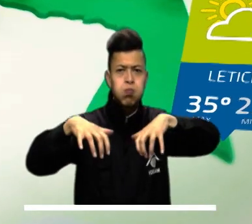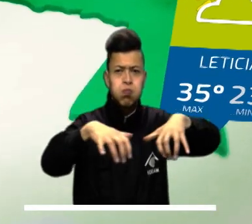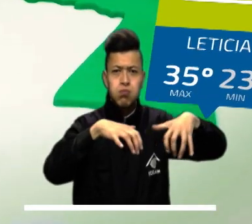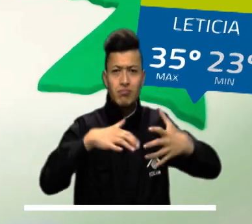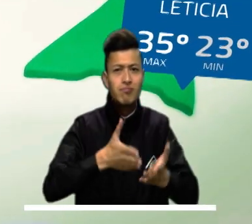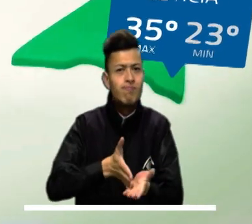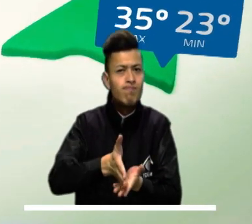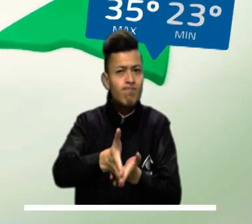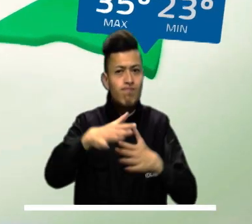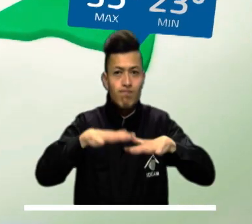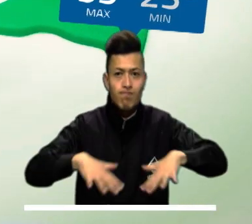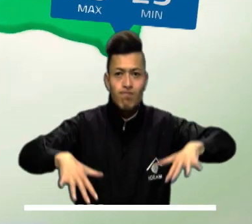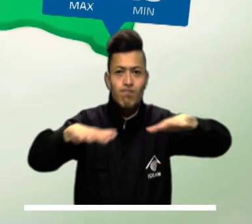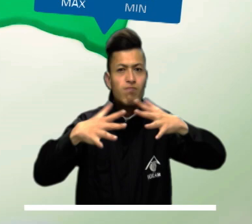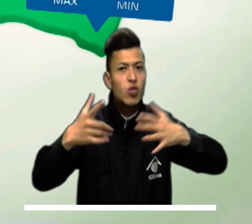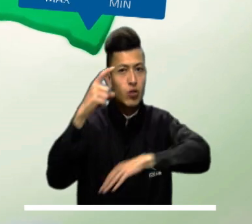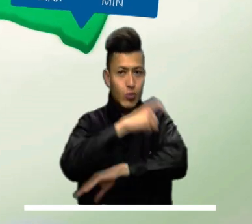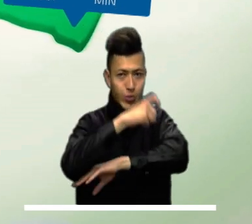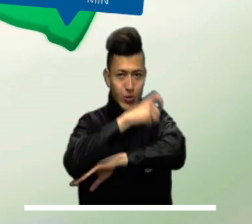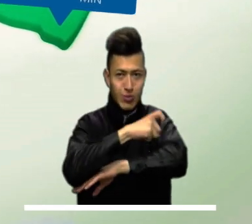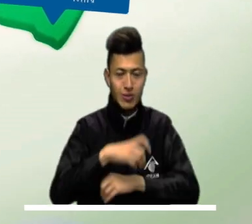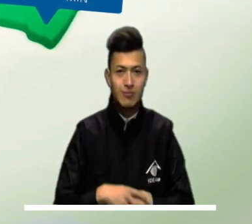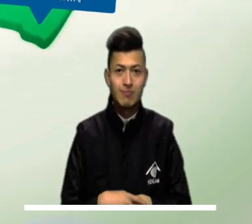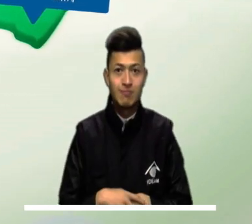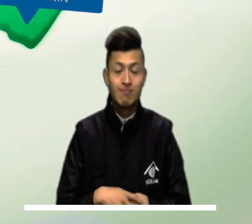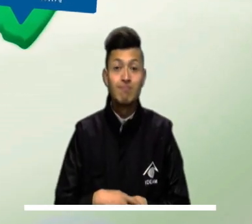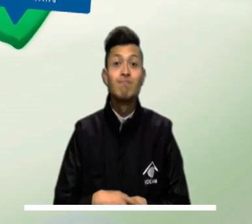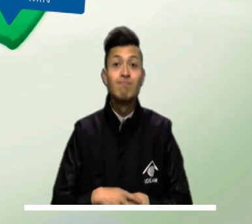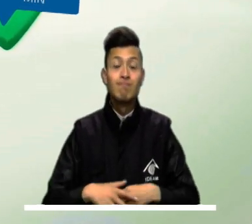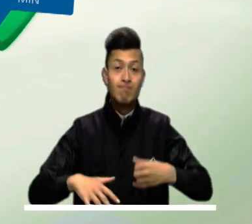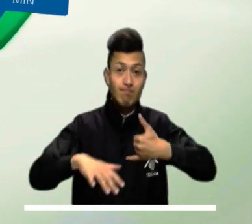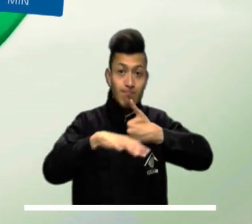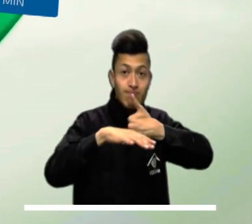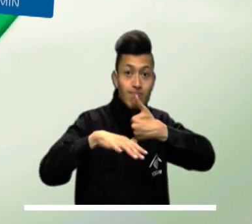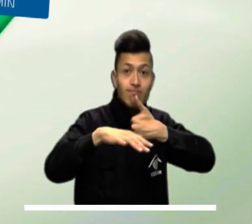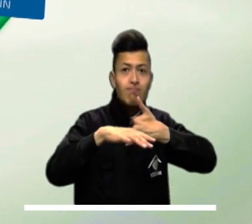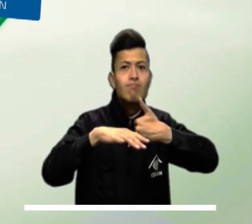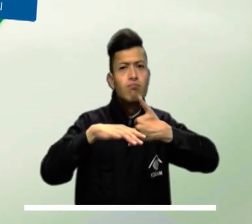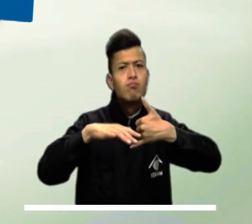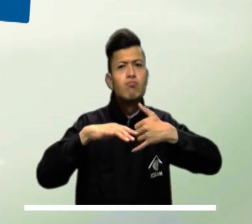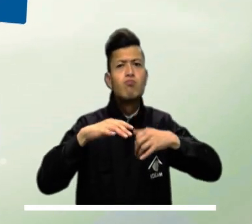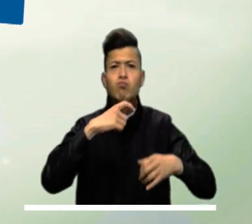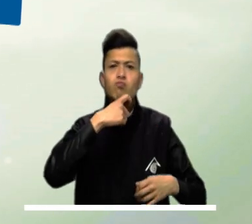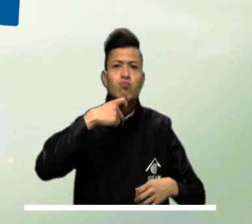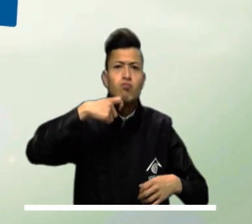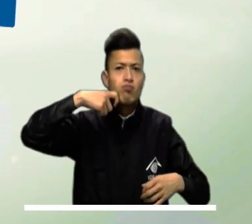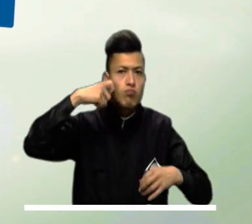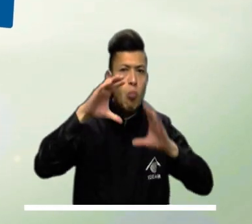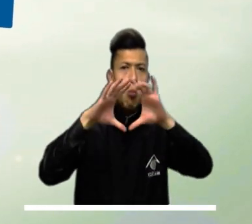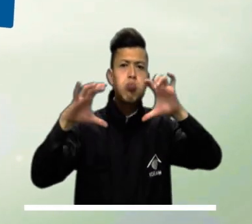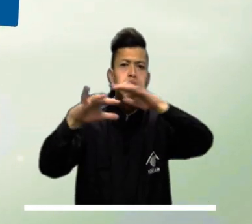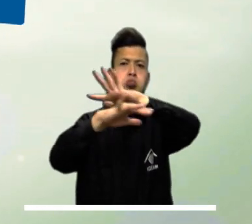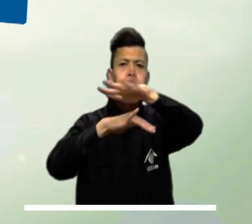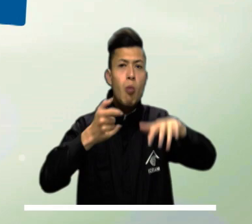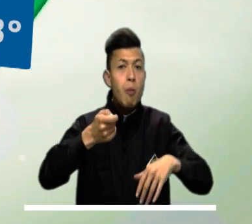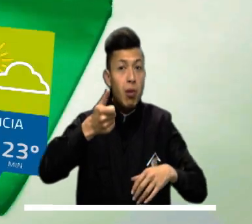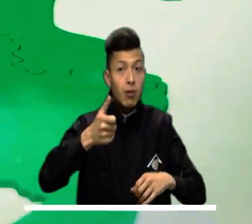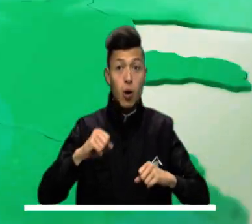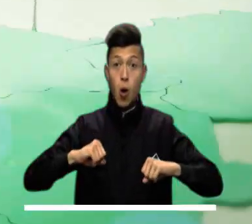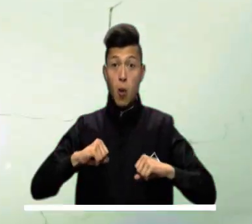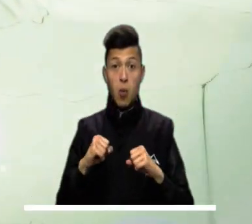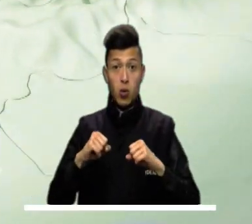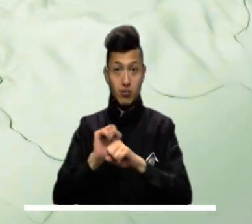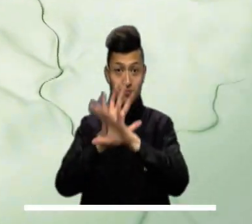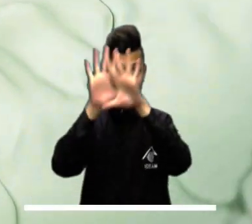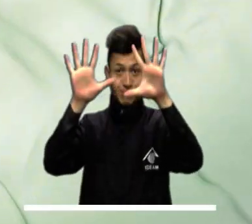sobre diferentes sectores del oriente de Putumayo. El resto de la región promete tiempo seco y nubosidad pasajera. En Bogotá la mañana lucirá